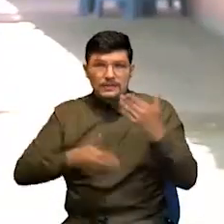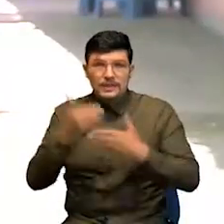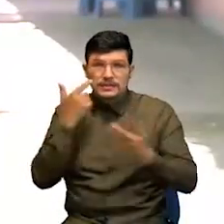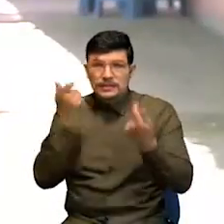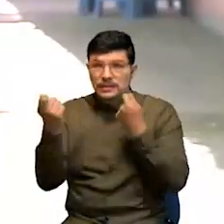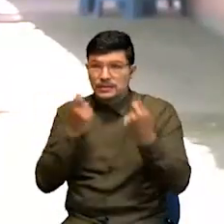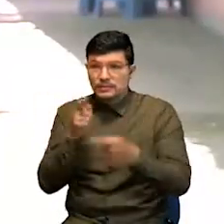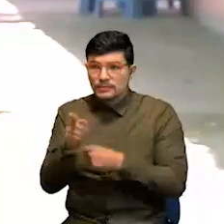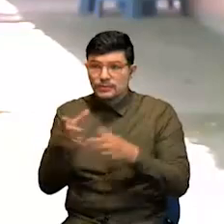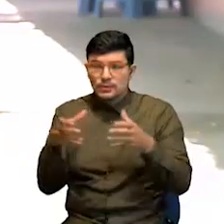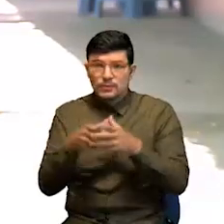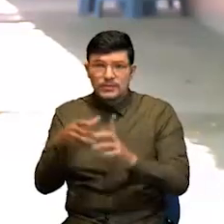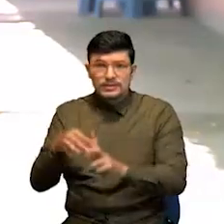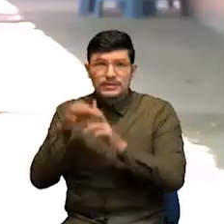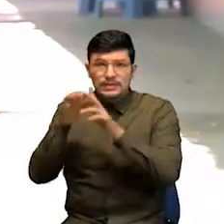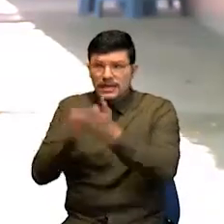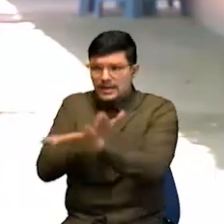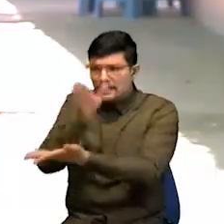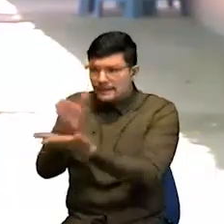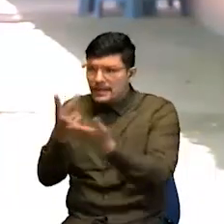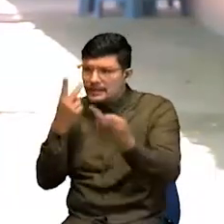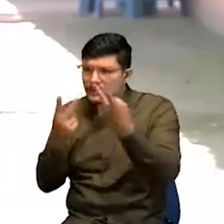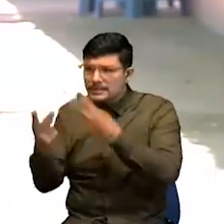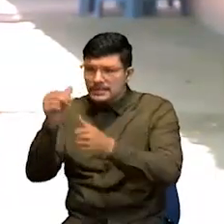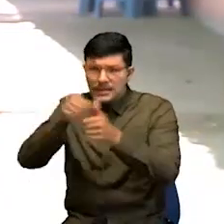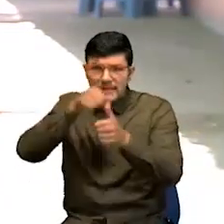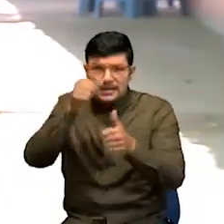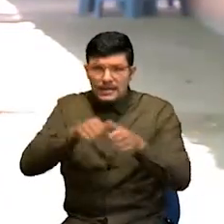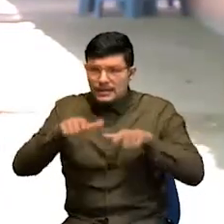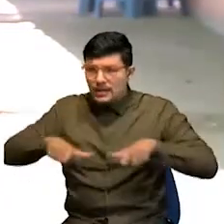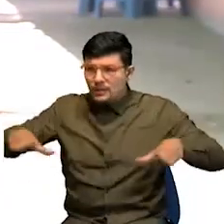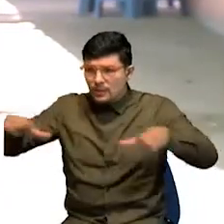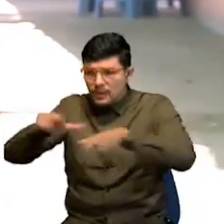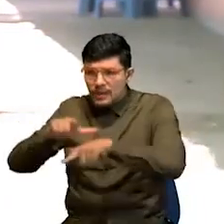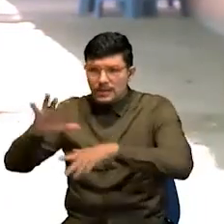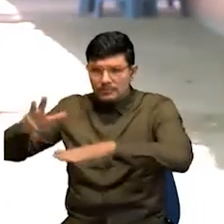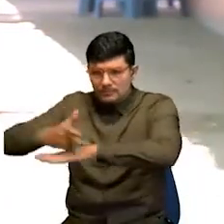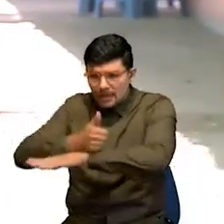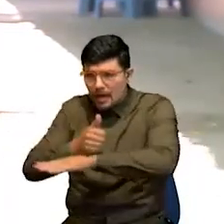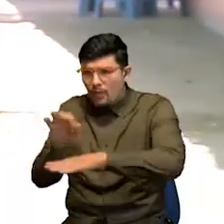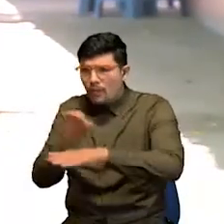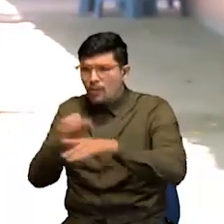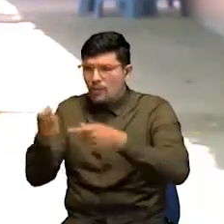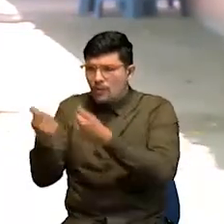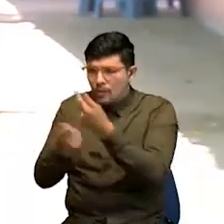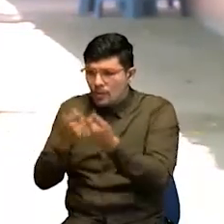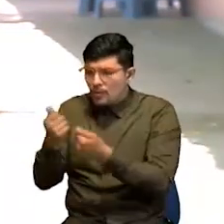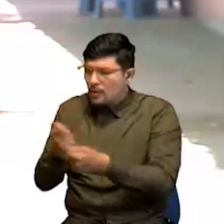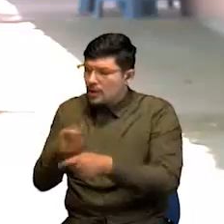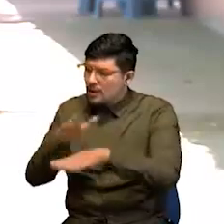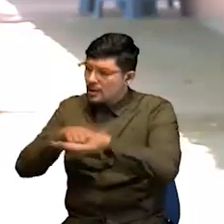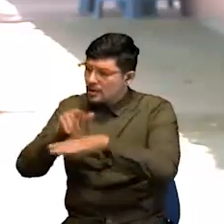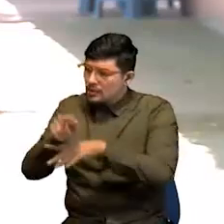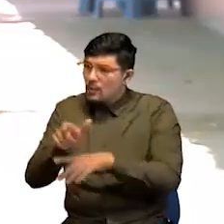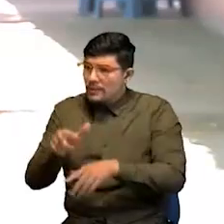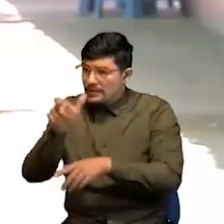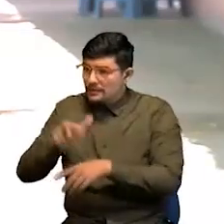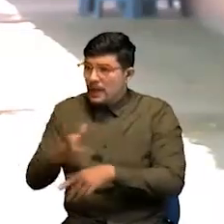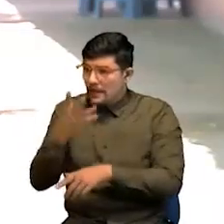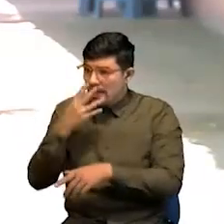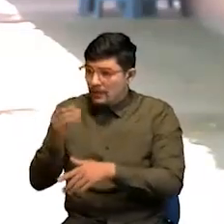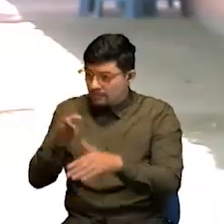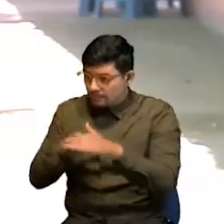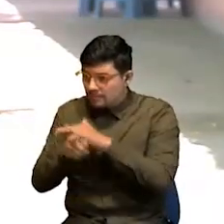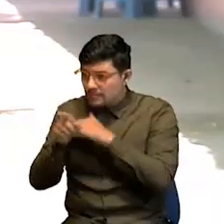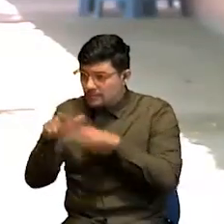un grupo especial que está visitando cada establecimiento comercial para hacerle saber al administrador o propietario que hay un grupo especial del gaula que va a estar atendiendo